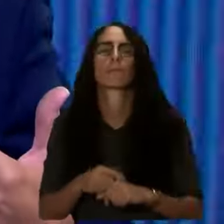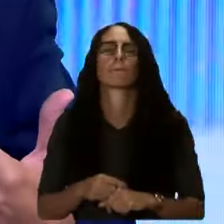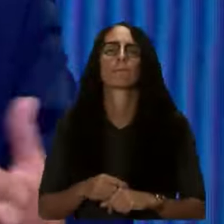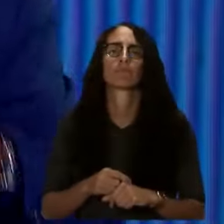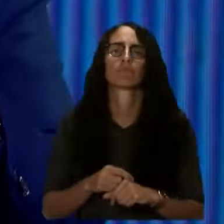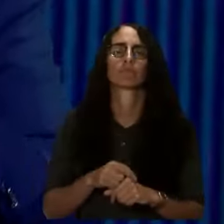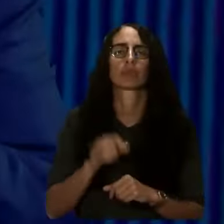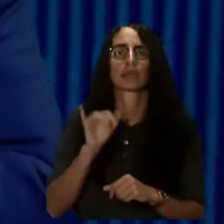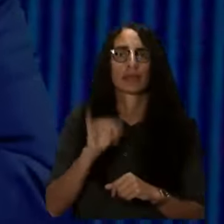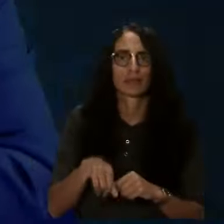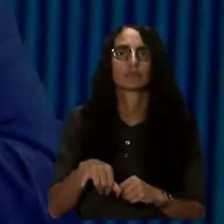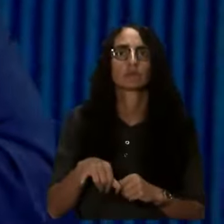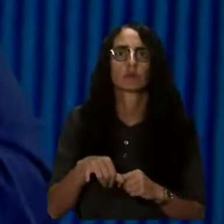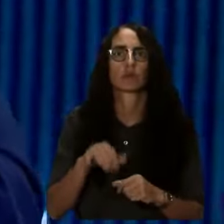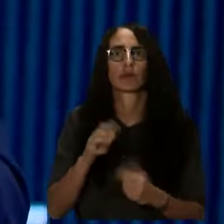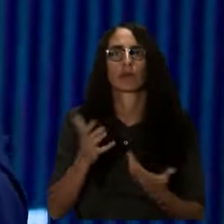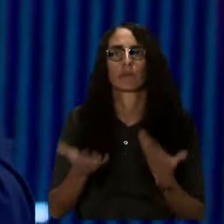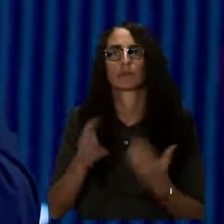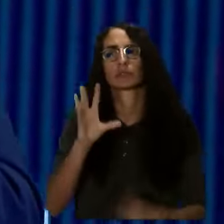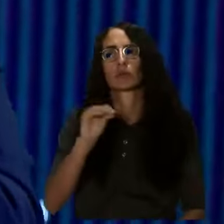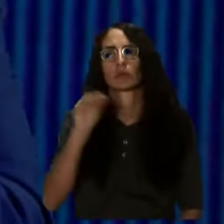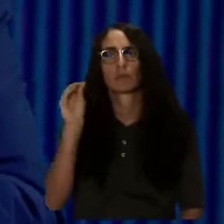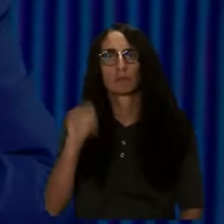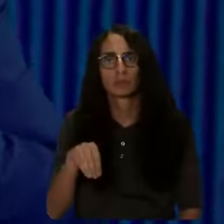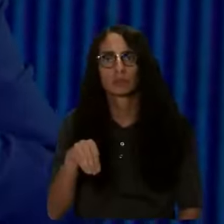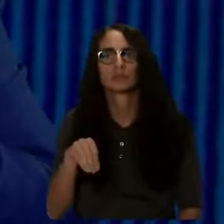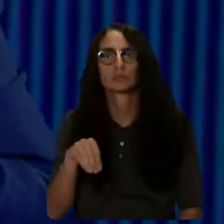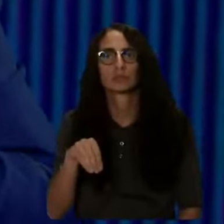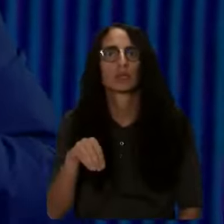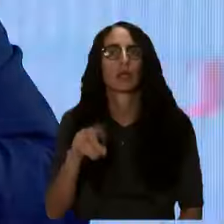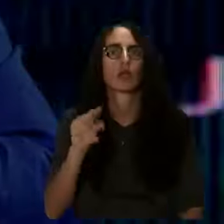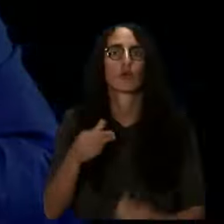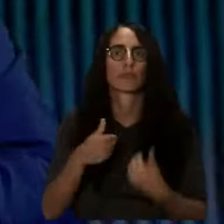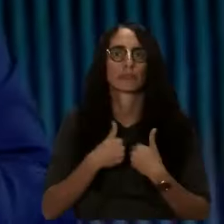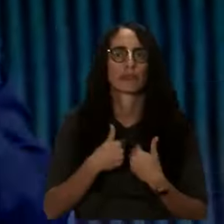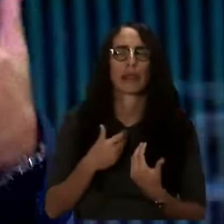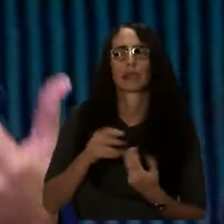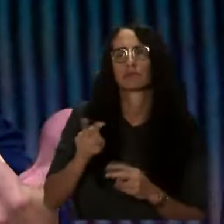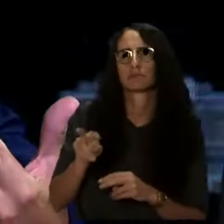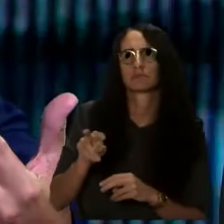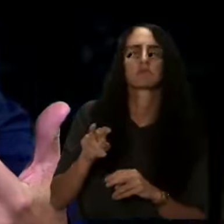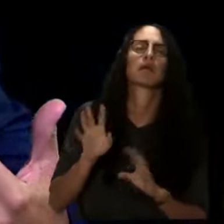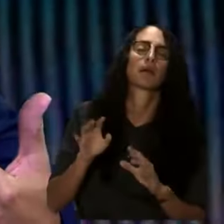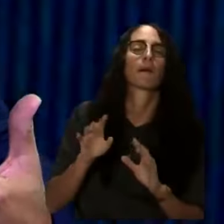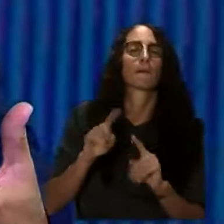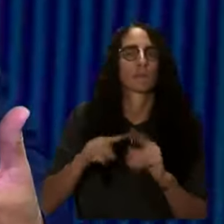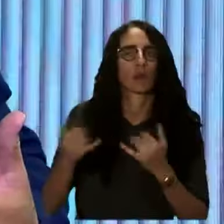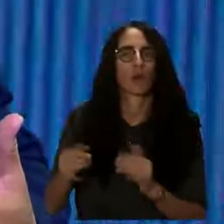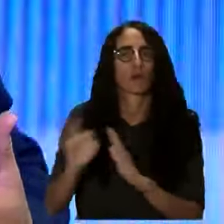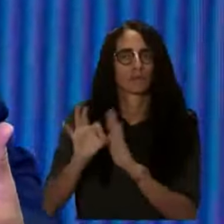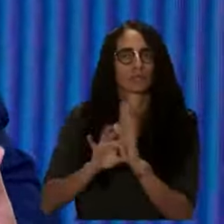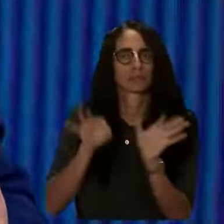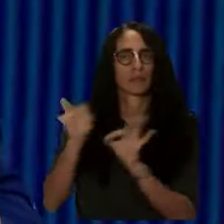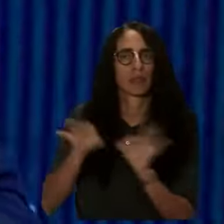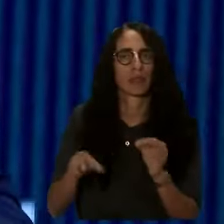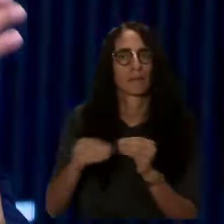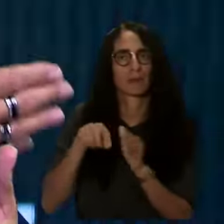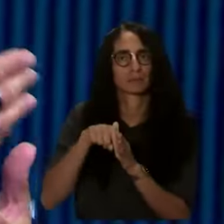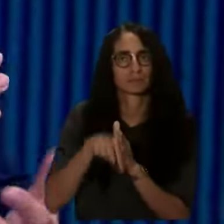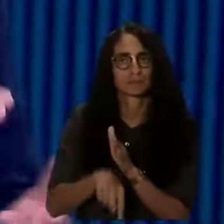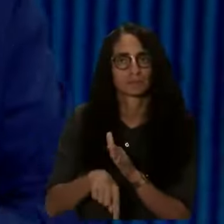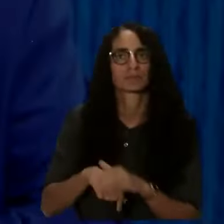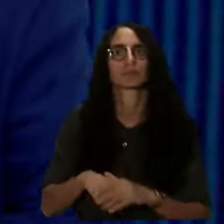de eso A pesar de que el 50% de los casos de estrangulamiento no tienen signos visibles la fiscal le va a hablar muchísimo más de eso así que yo le voy a